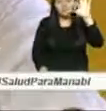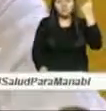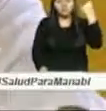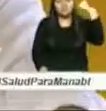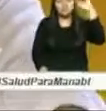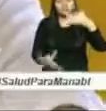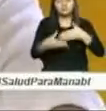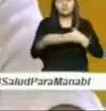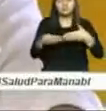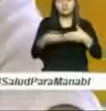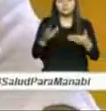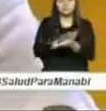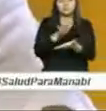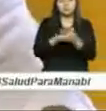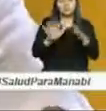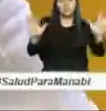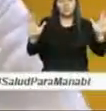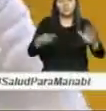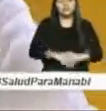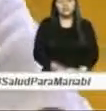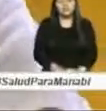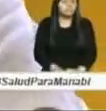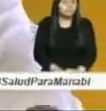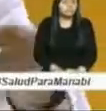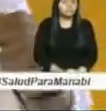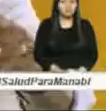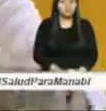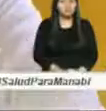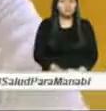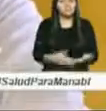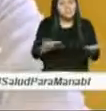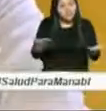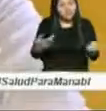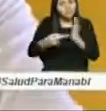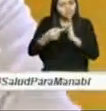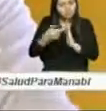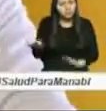que ya son 10 escuelas del milenio. Y ya se hizo, y mucho. Esos